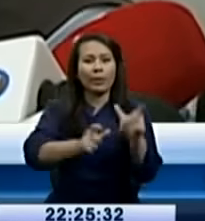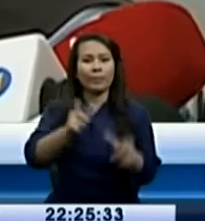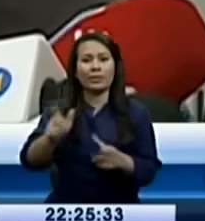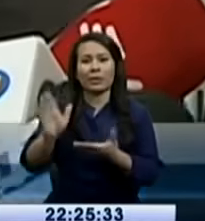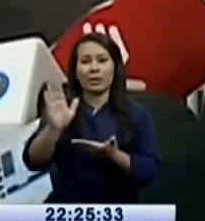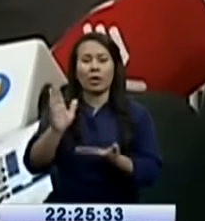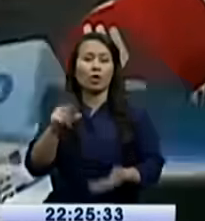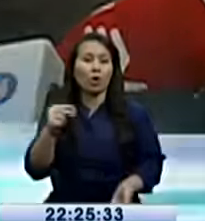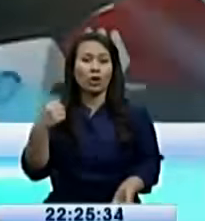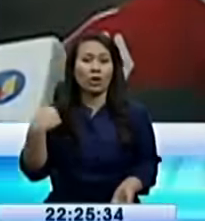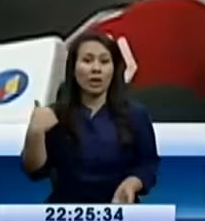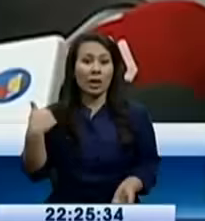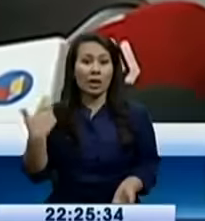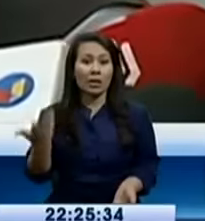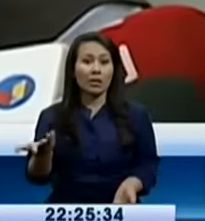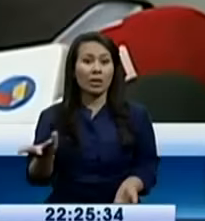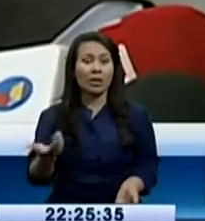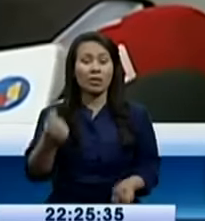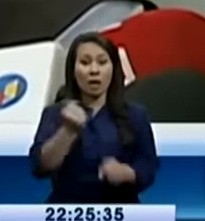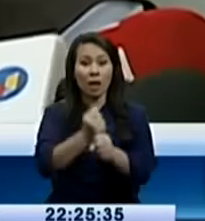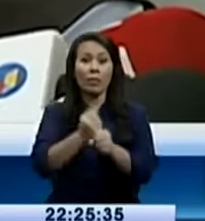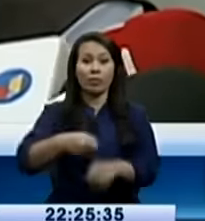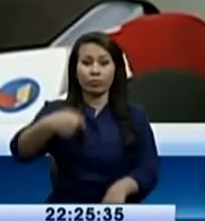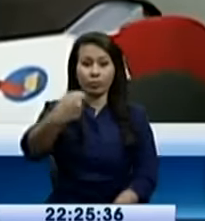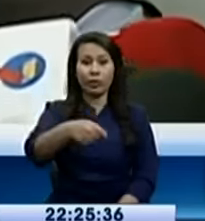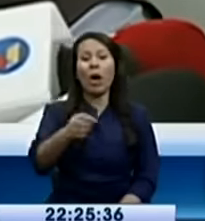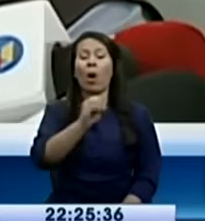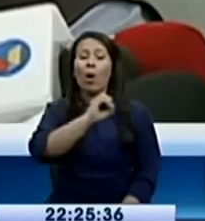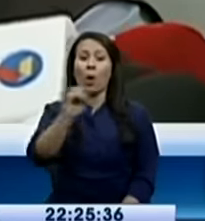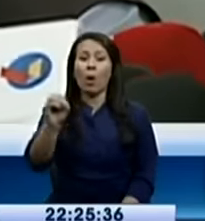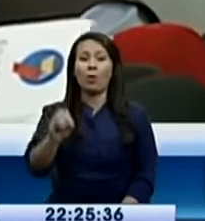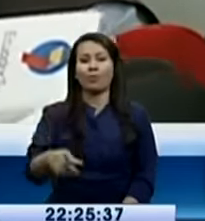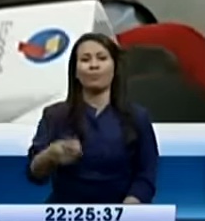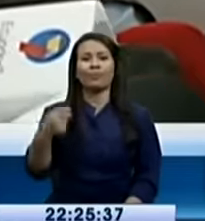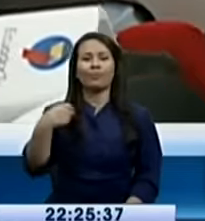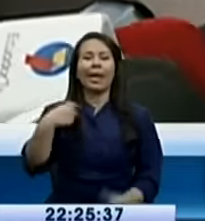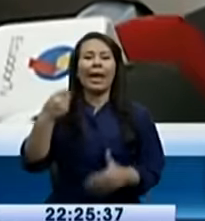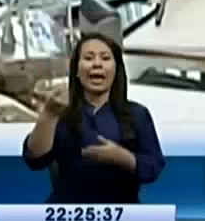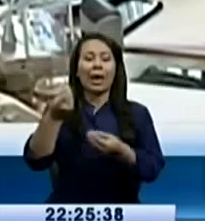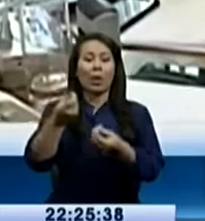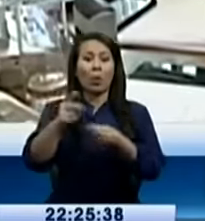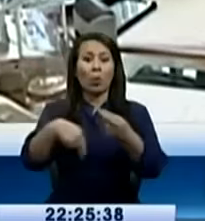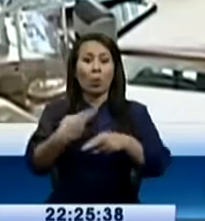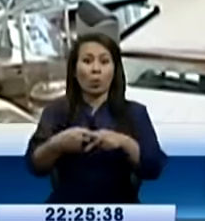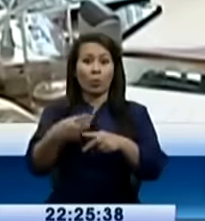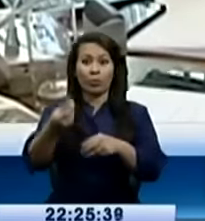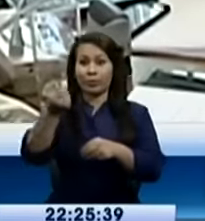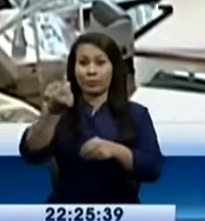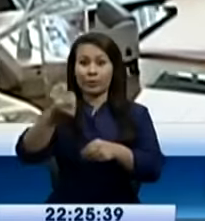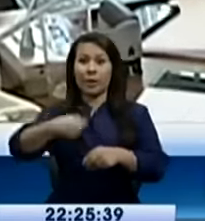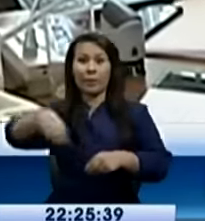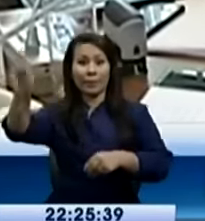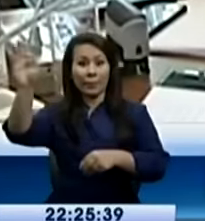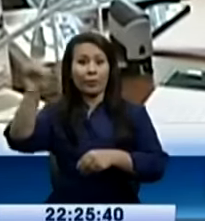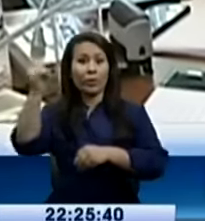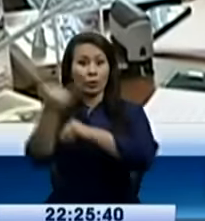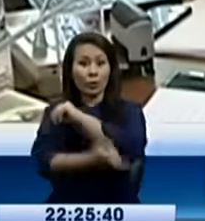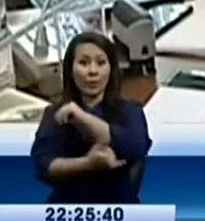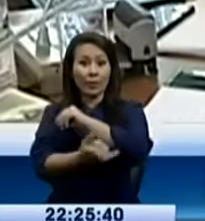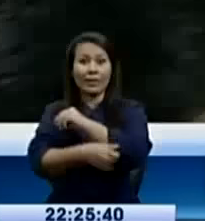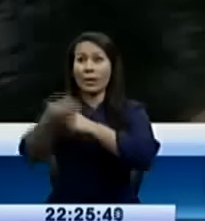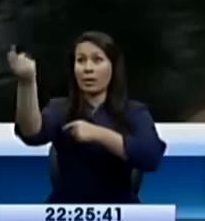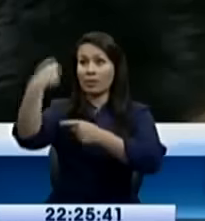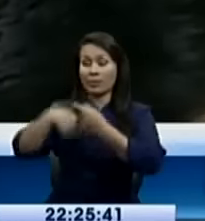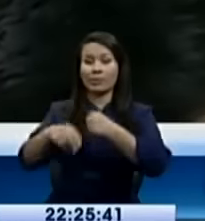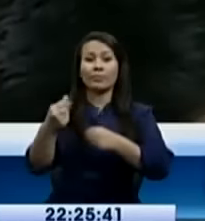traslado del 3% de la salida de capitales podría cubrirse este valor para el seguro de desempleo. Otra de las propuestas planteadas fue sobre el eje del